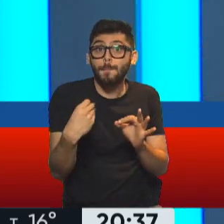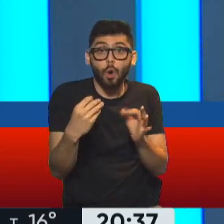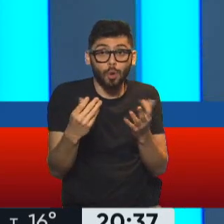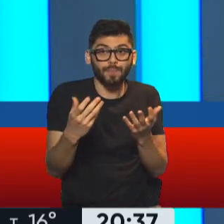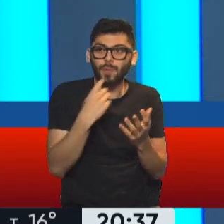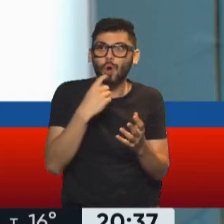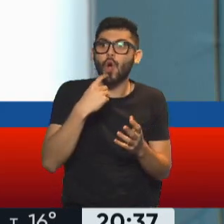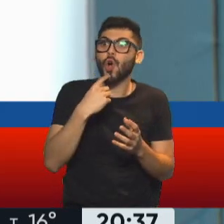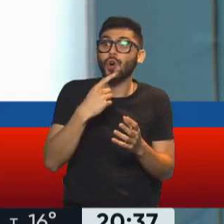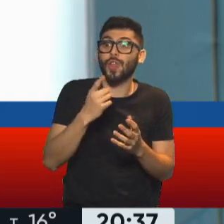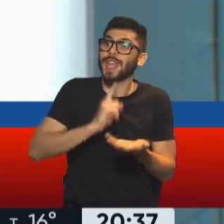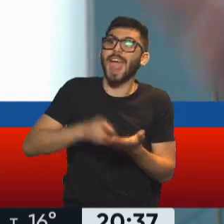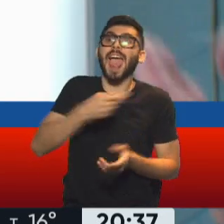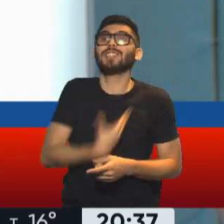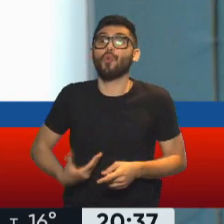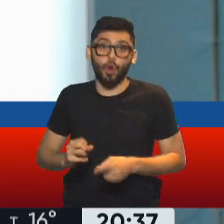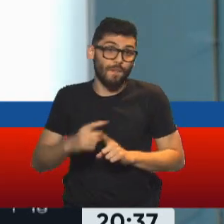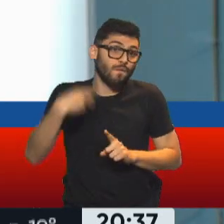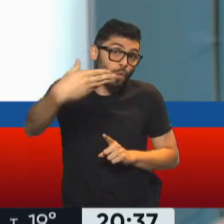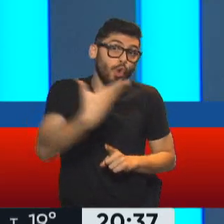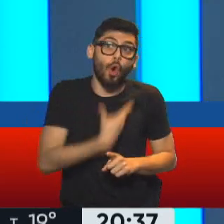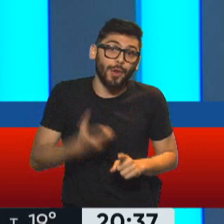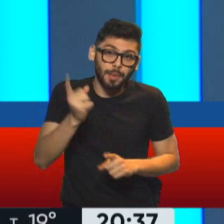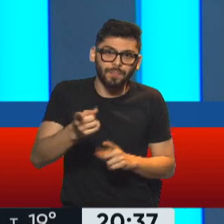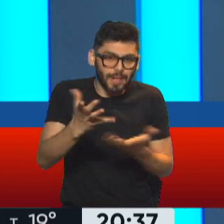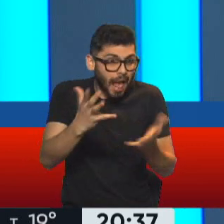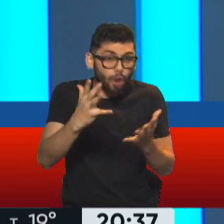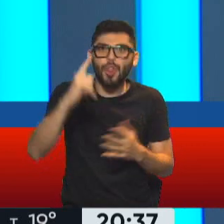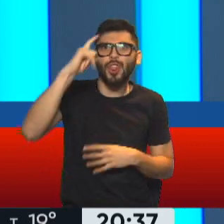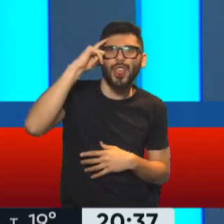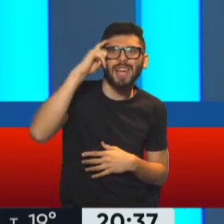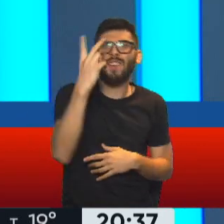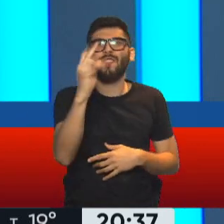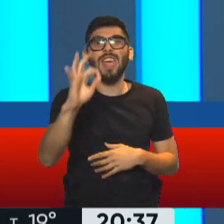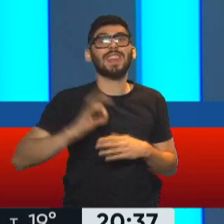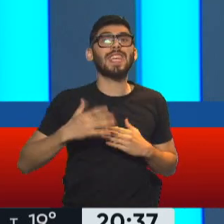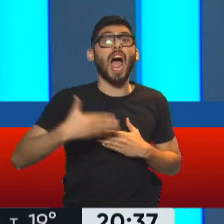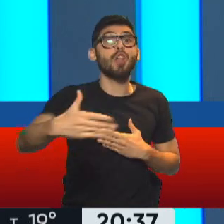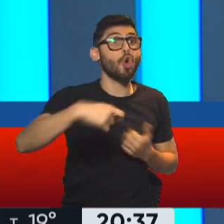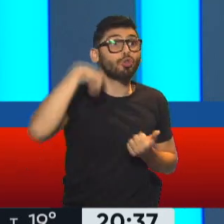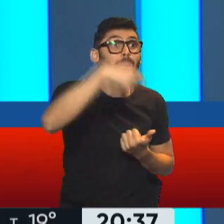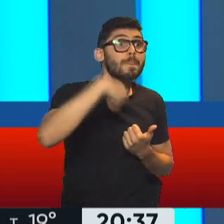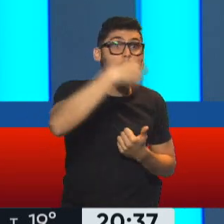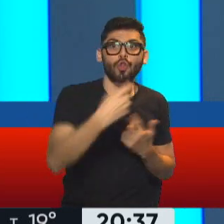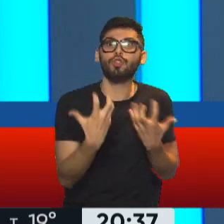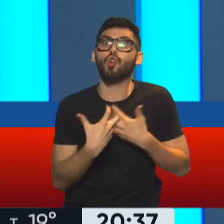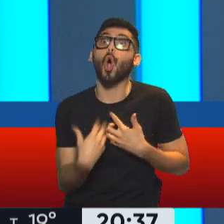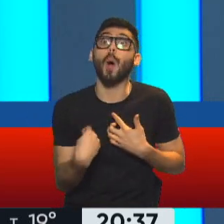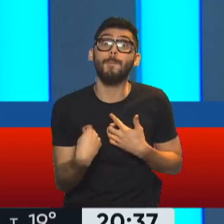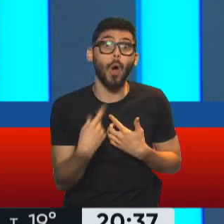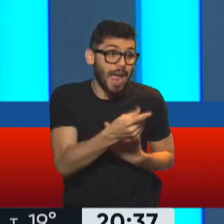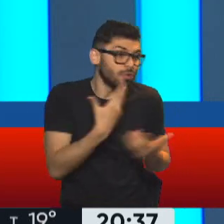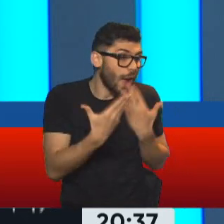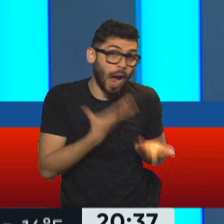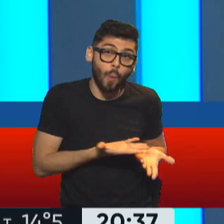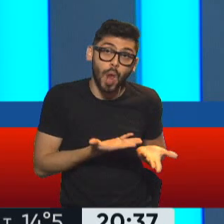proyectar, sino de los que vienen. Pero hablamos entre 10 y 20 años. Entonces, hay una invitación a discutir